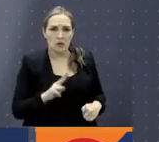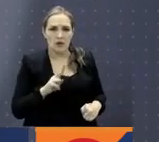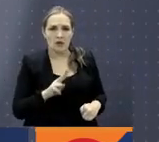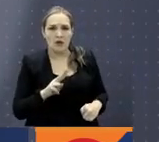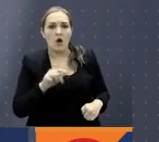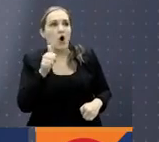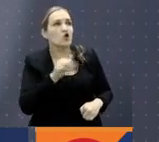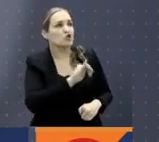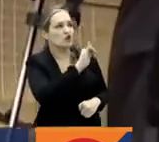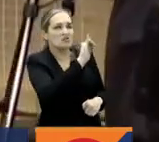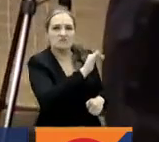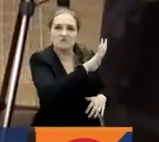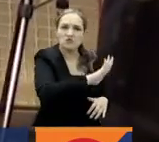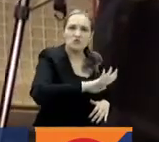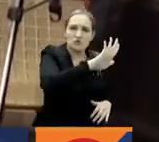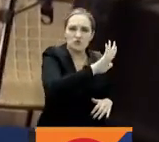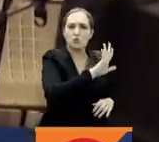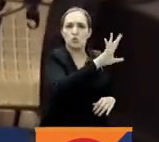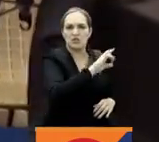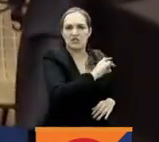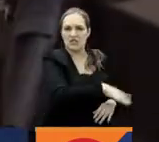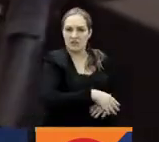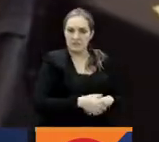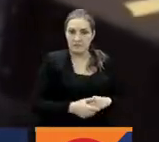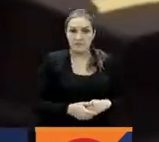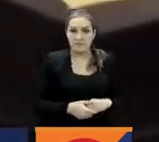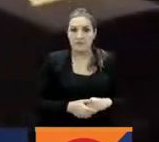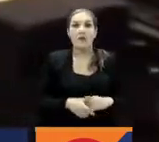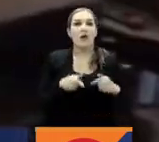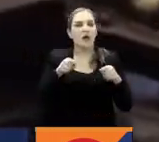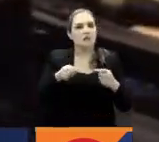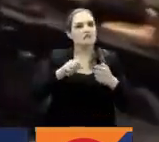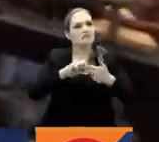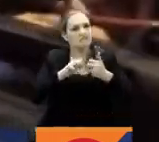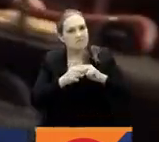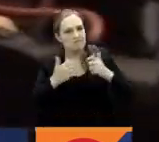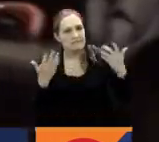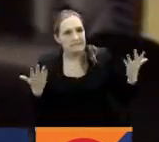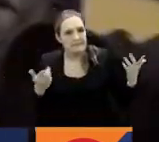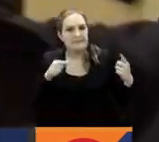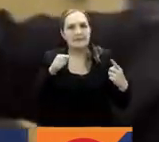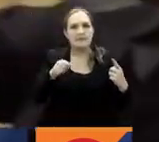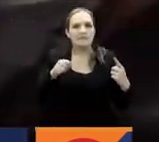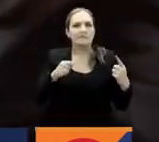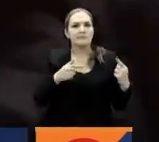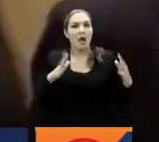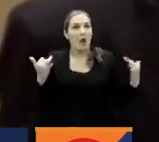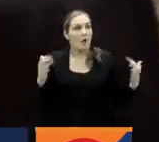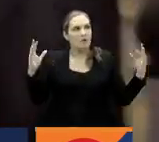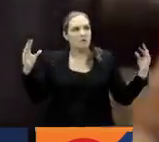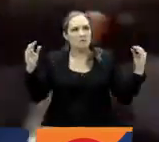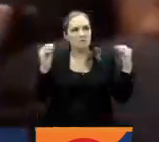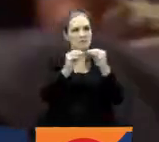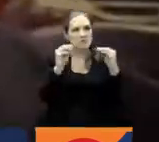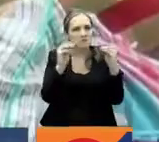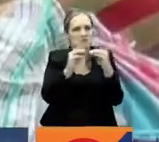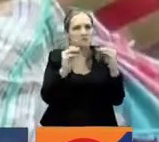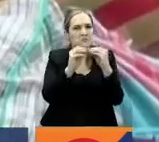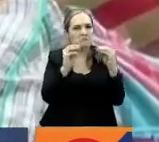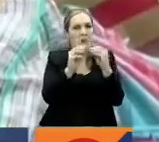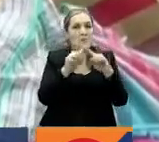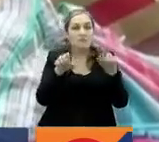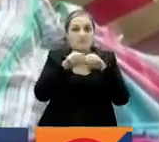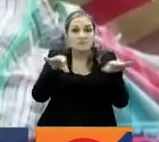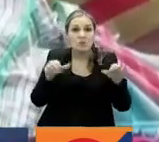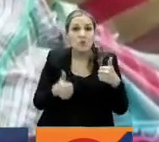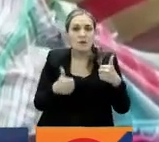Iquique, Chile. Ese acercamiento de posiciones entre las partes apunta en varias direcciones, pero no son reveladas aún. Solo